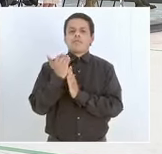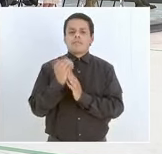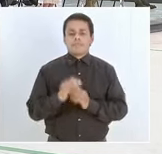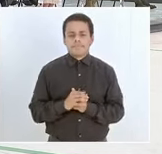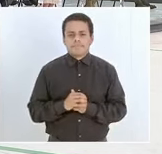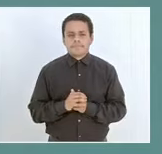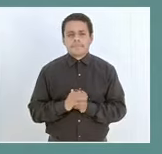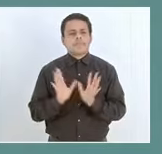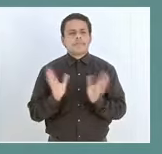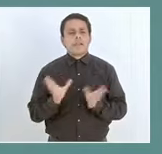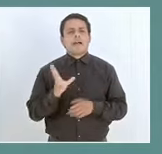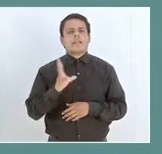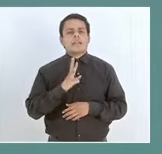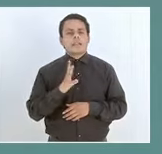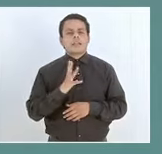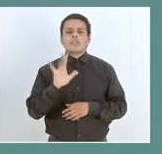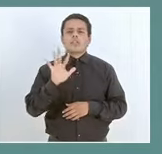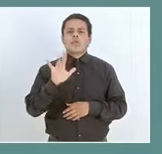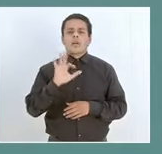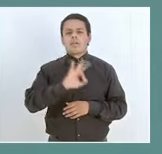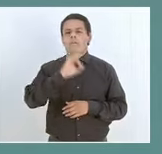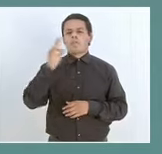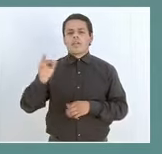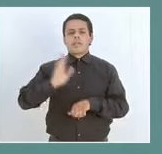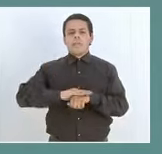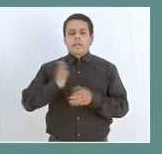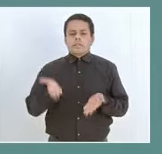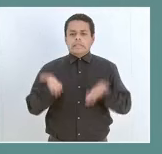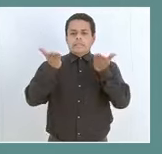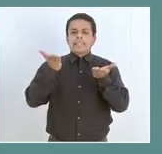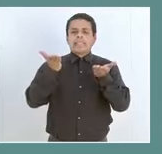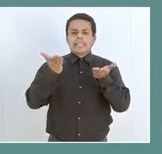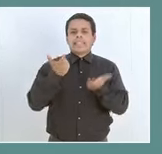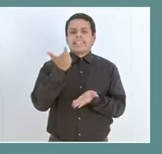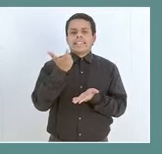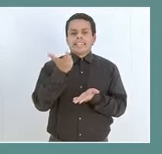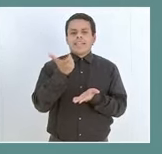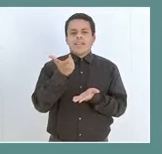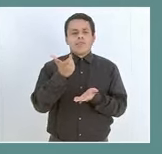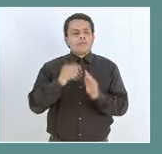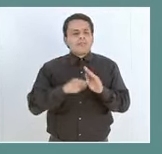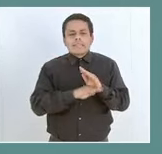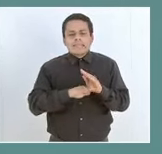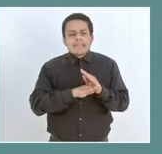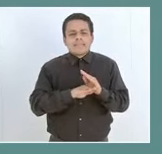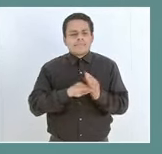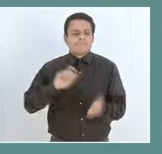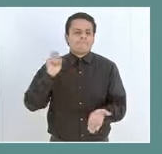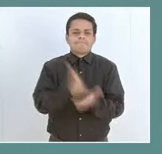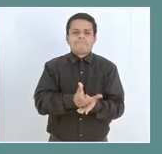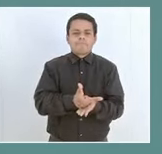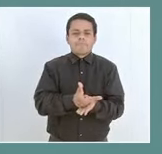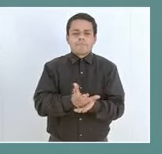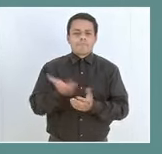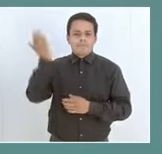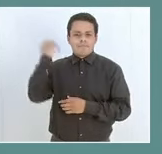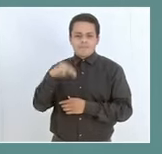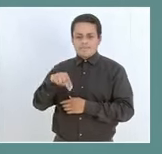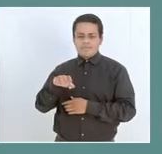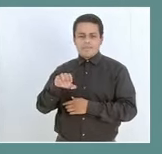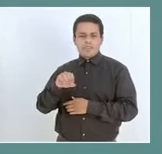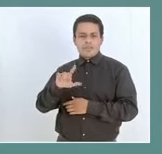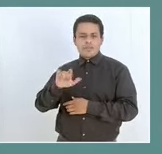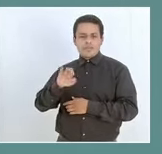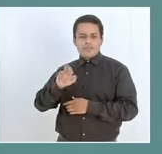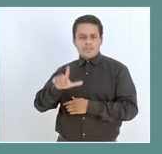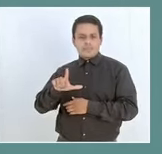Ya suma 50% de aumento al salario mínimo. Durante el periodo neoliberal,